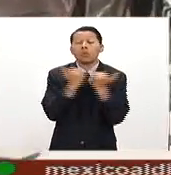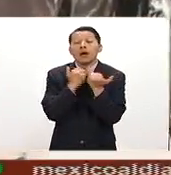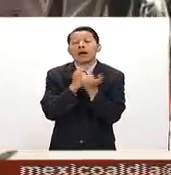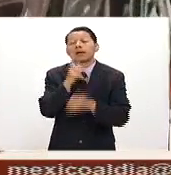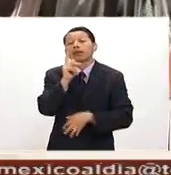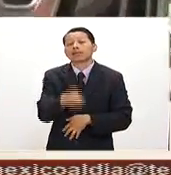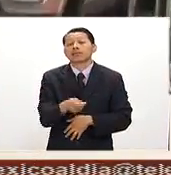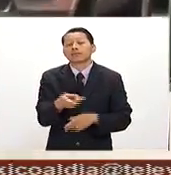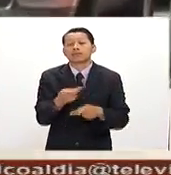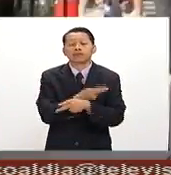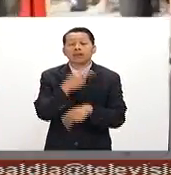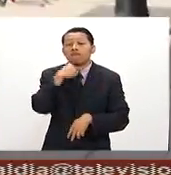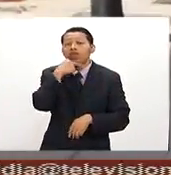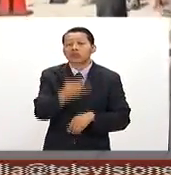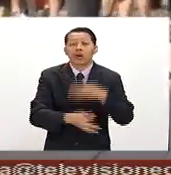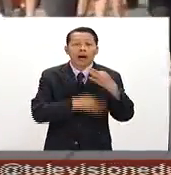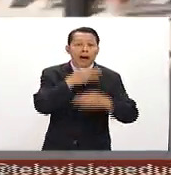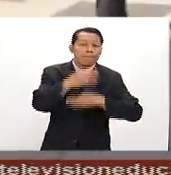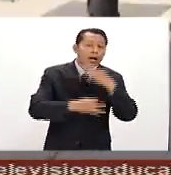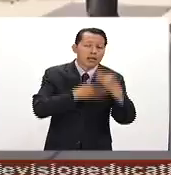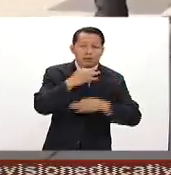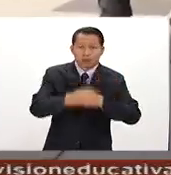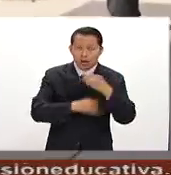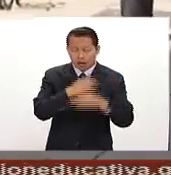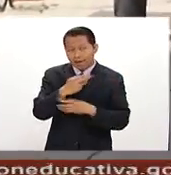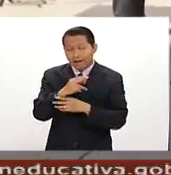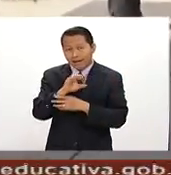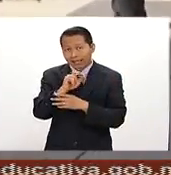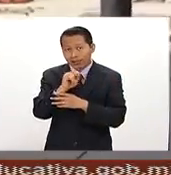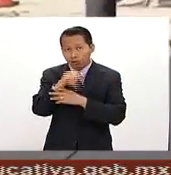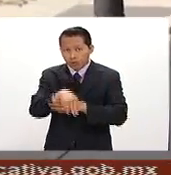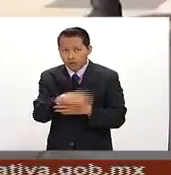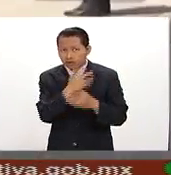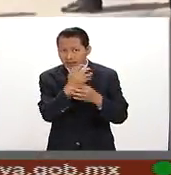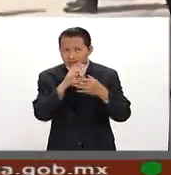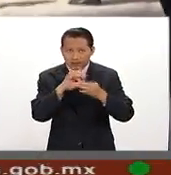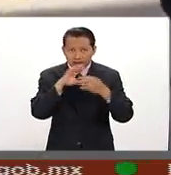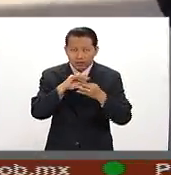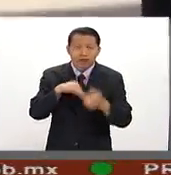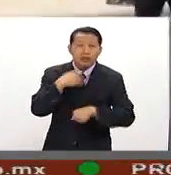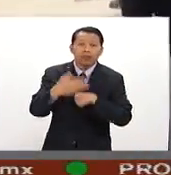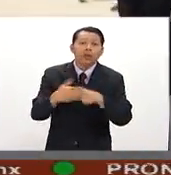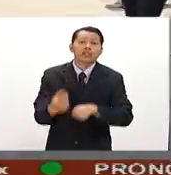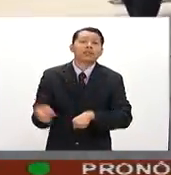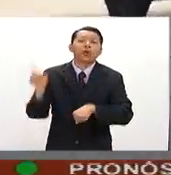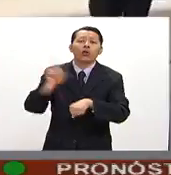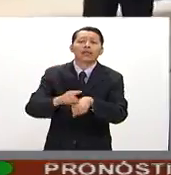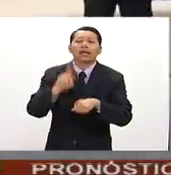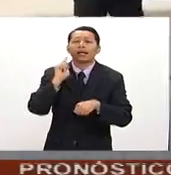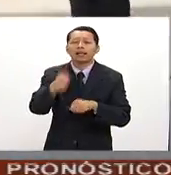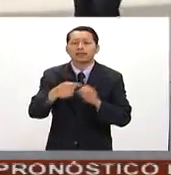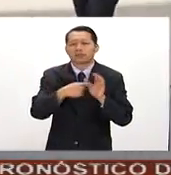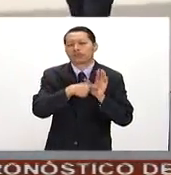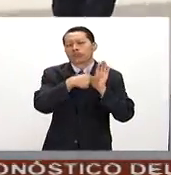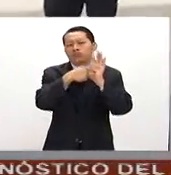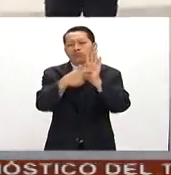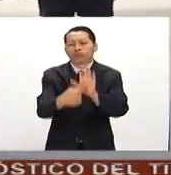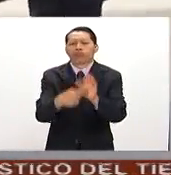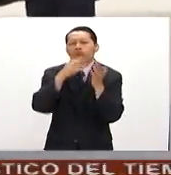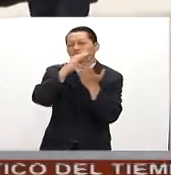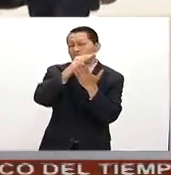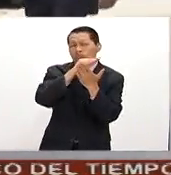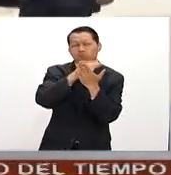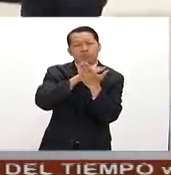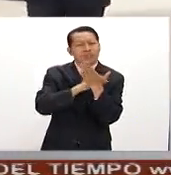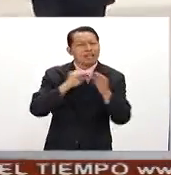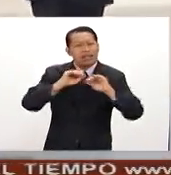que el vocero de la campaña, el portavoz de la campaña de Clinton, dijo que en los próximos días van a dar a conocer exactamente